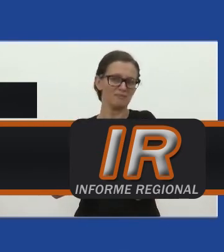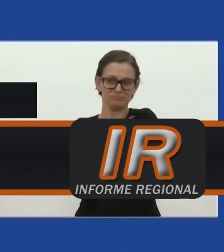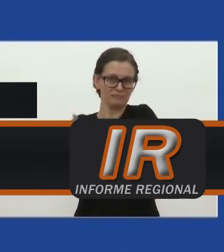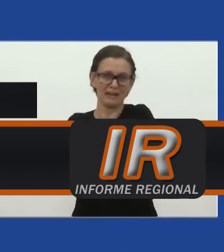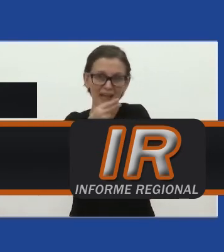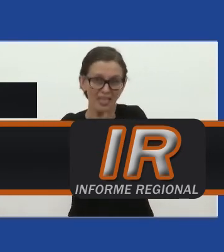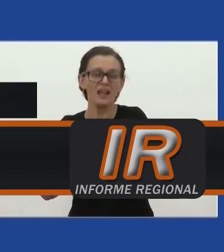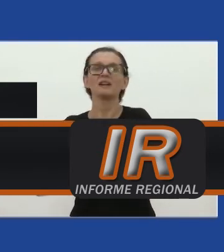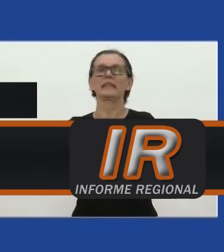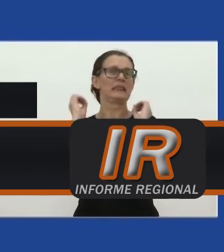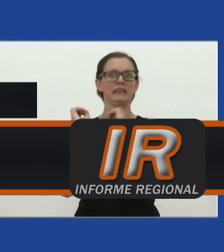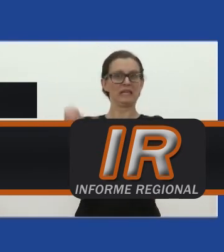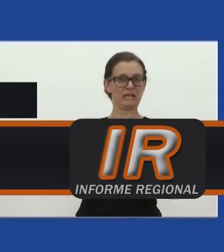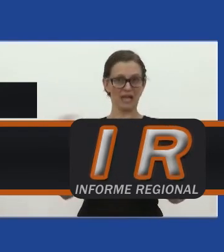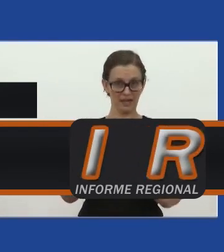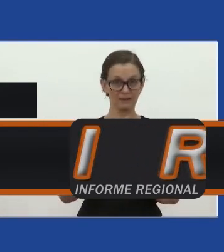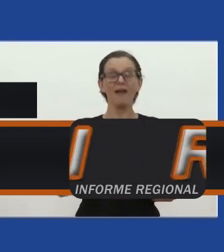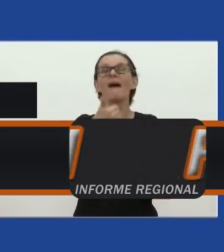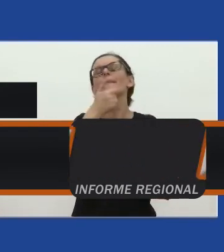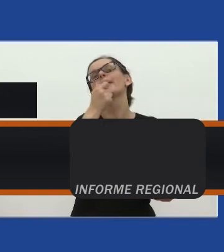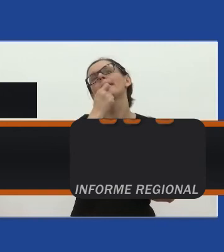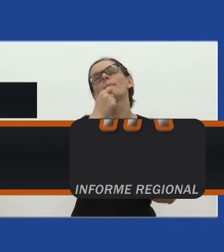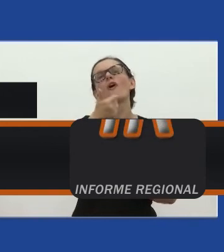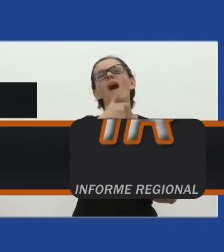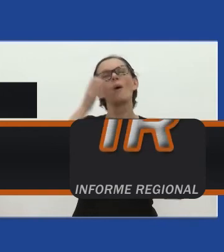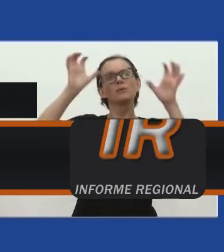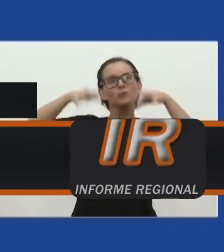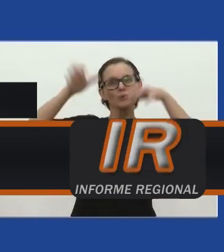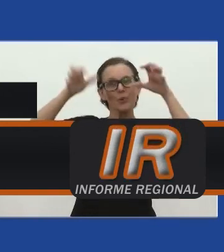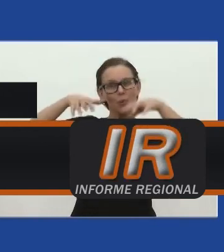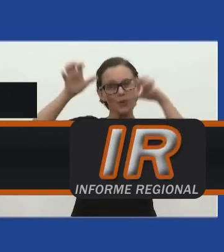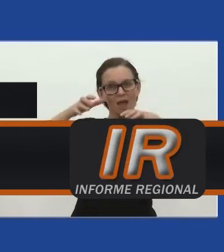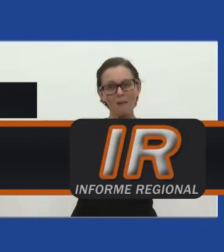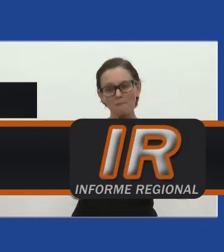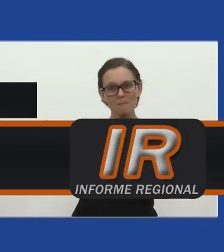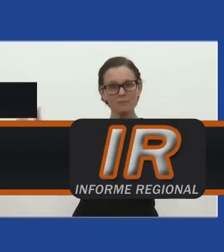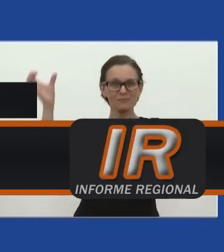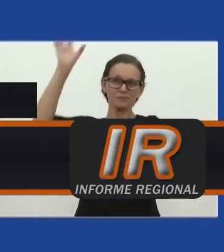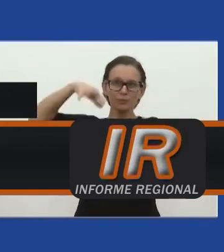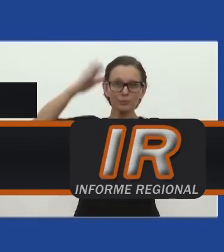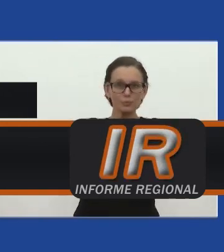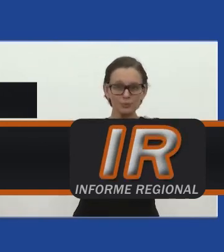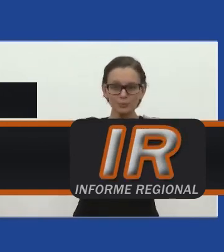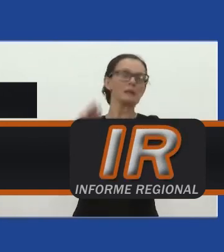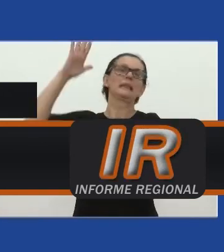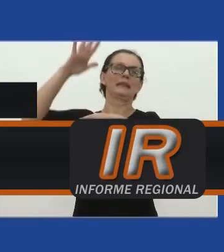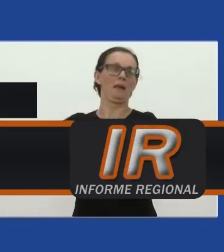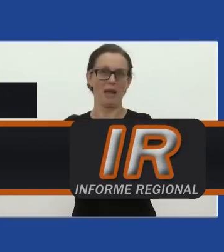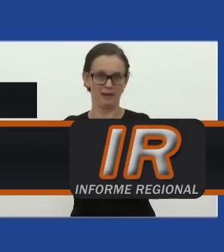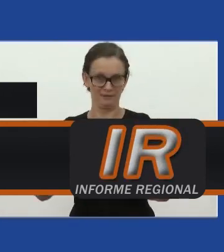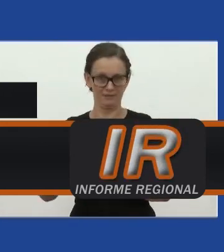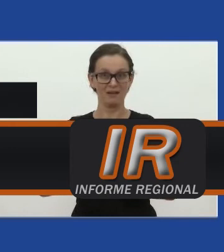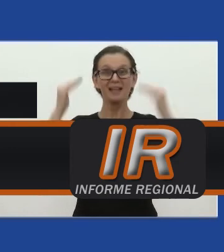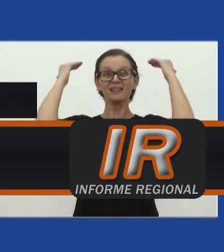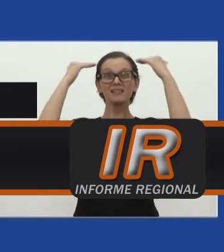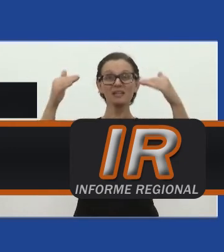Si tenemos agua, porque acumulamos agua de lluvia para consumo, lo que sea, taparla herméticamente, revisar las canaletas, revisar